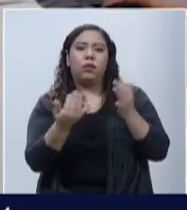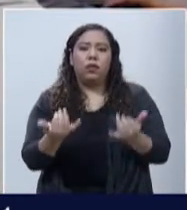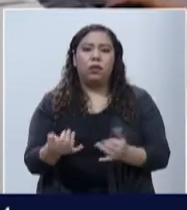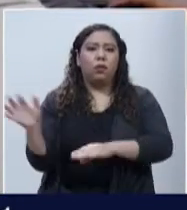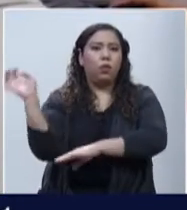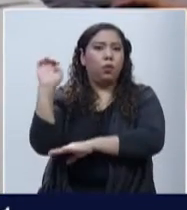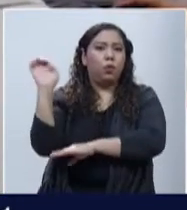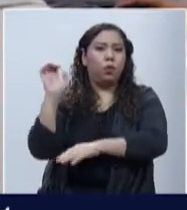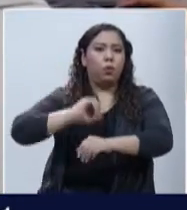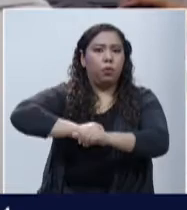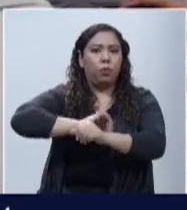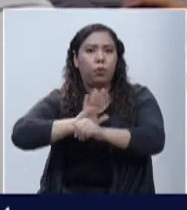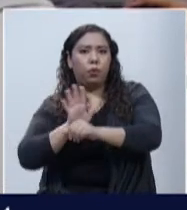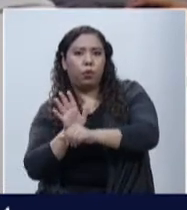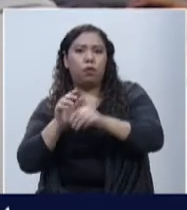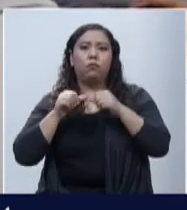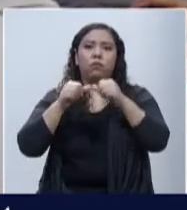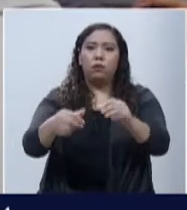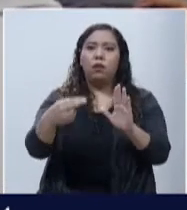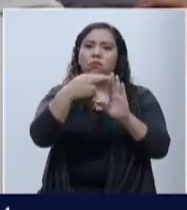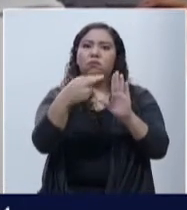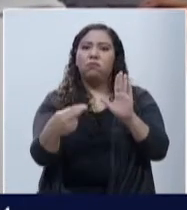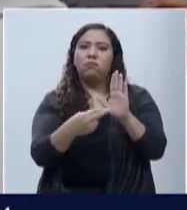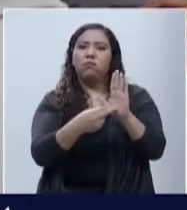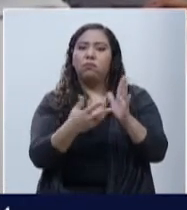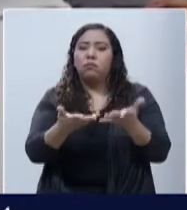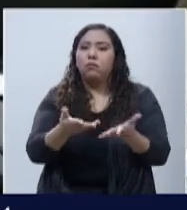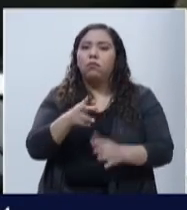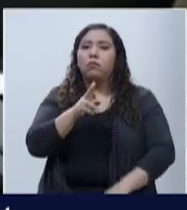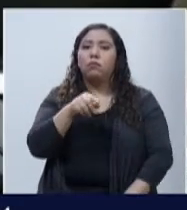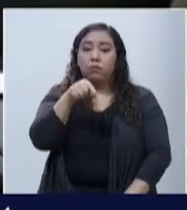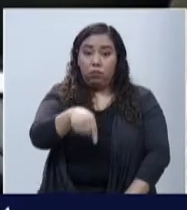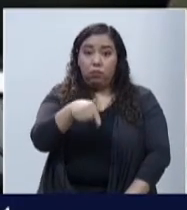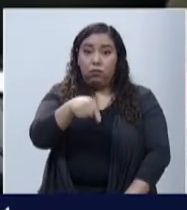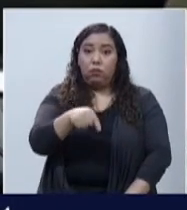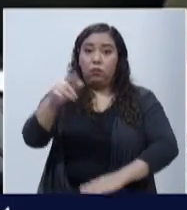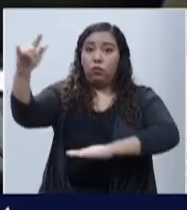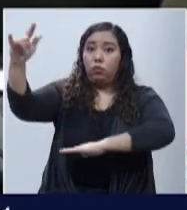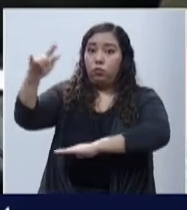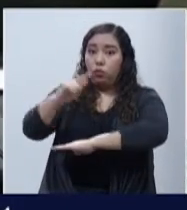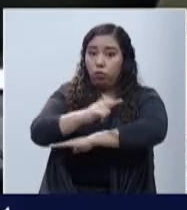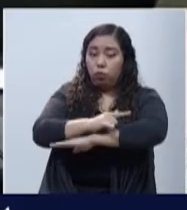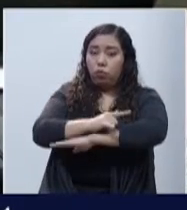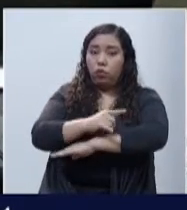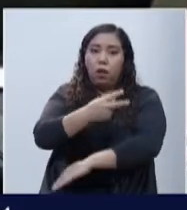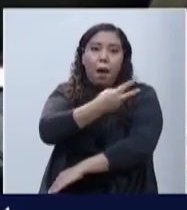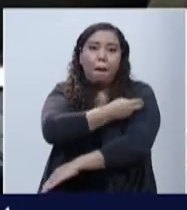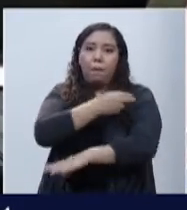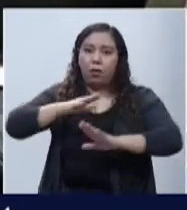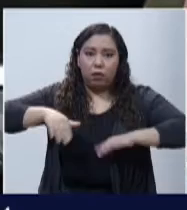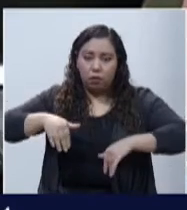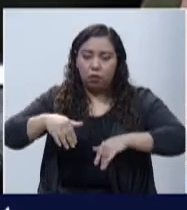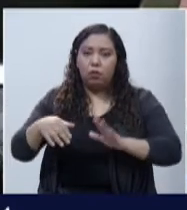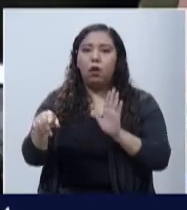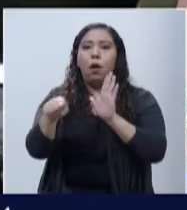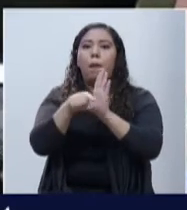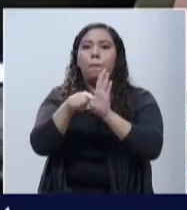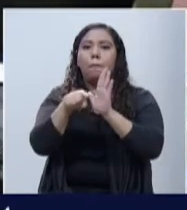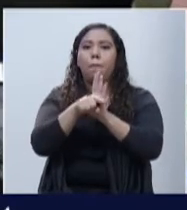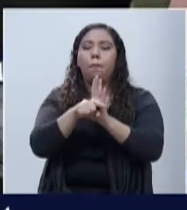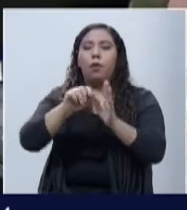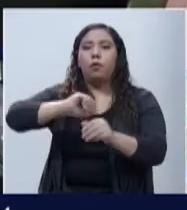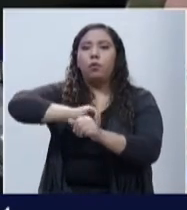la pandemia de la coidh 19 para ingresar a honduras sin estar vacunado la prueba negativa que la autoridad sanitaria le requiere